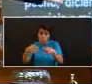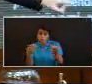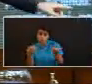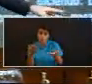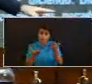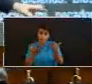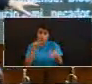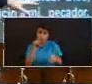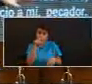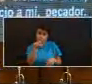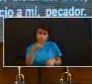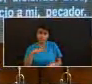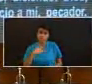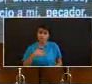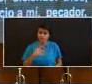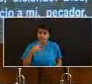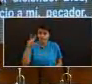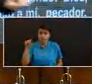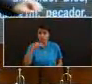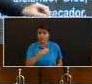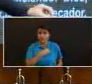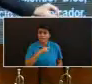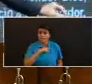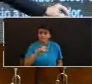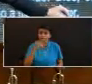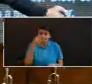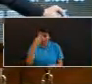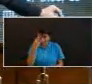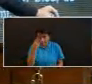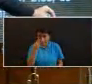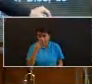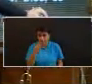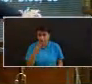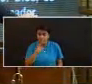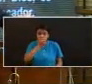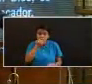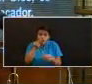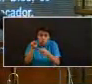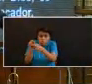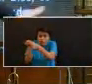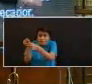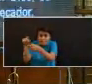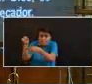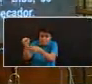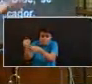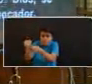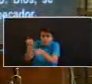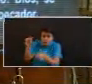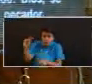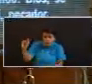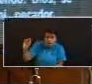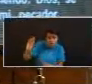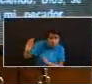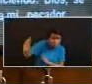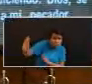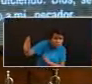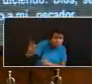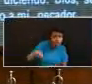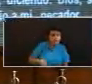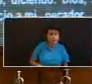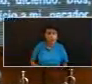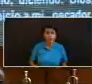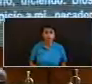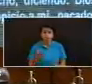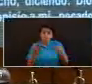alguna vez llegaron y ni siquiera querían estar aquí adelante, sino que se pusieron ahí en un lugarcito ahí pequeño, apartado.